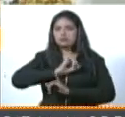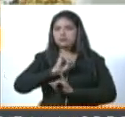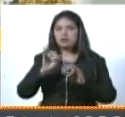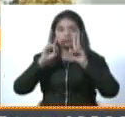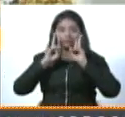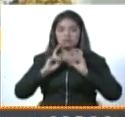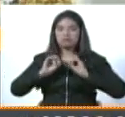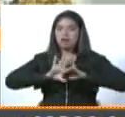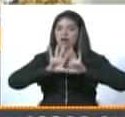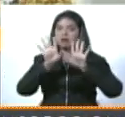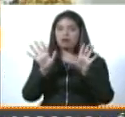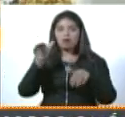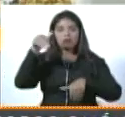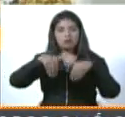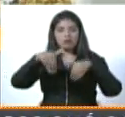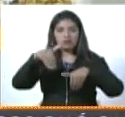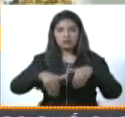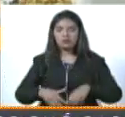del proceso electoral.